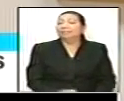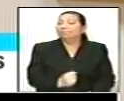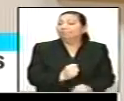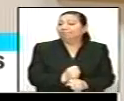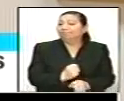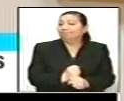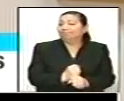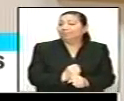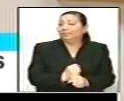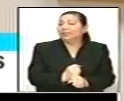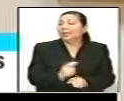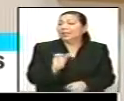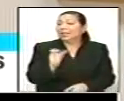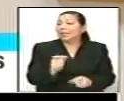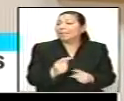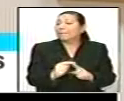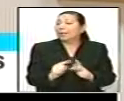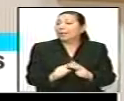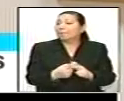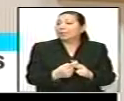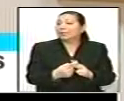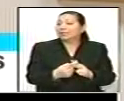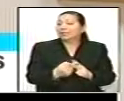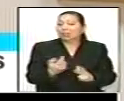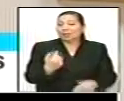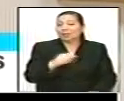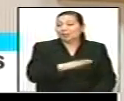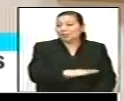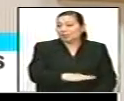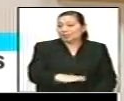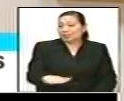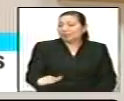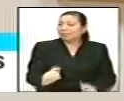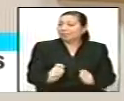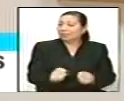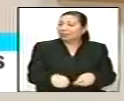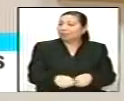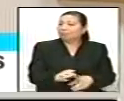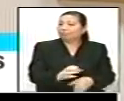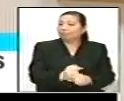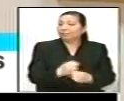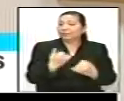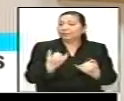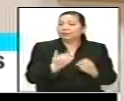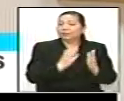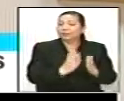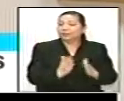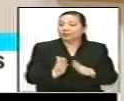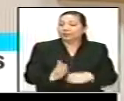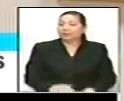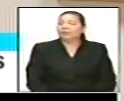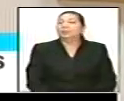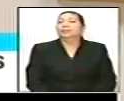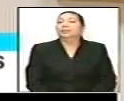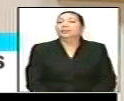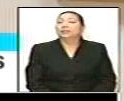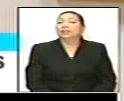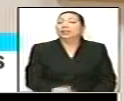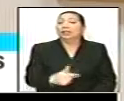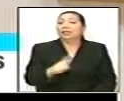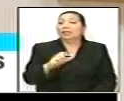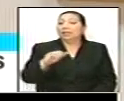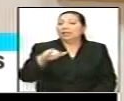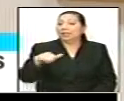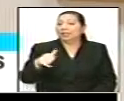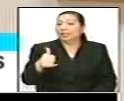trabajar el ejercicio de la ciudadanía, pero empezando desde la niñez, para darle también sostenibilidad a estas organizaciones. Alejandro nos